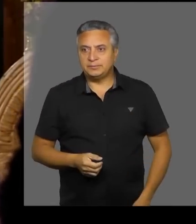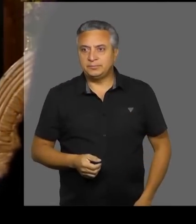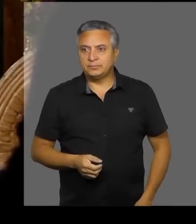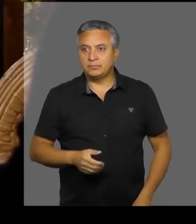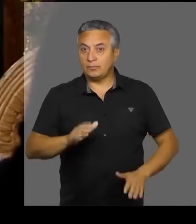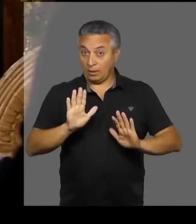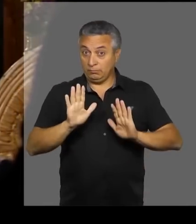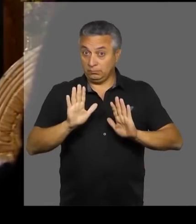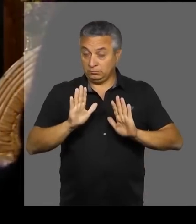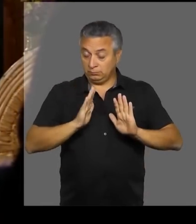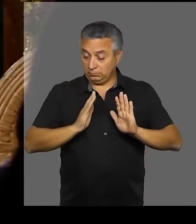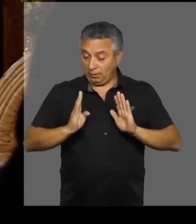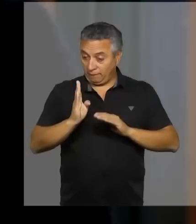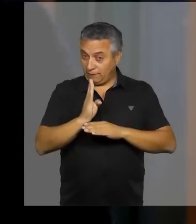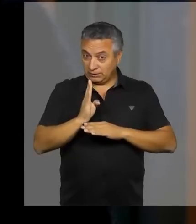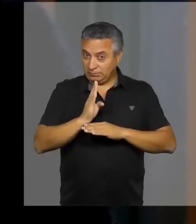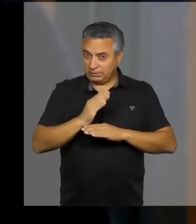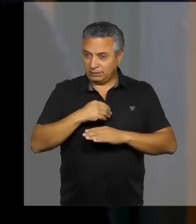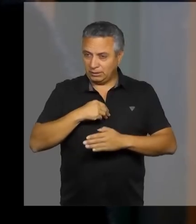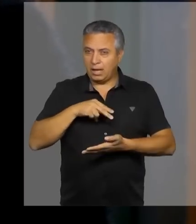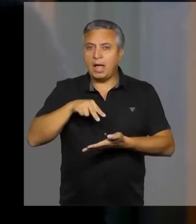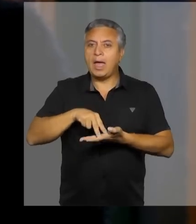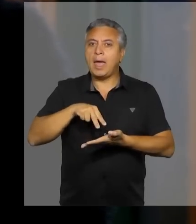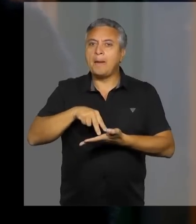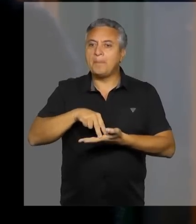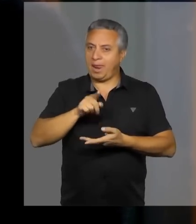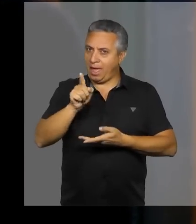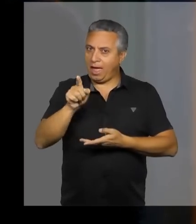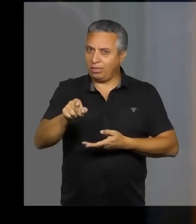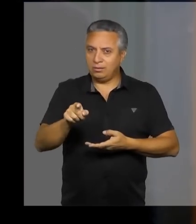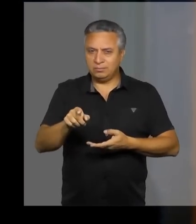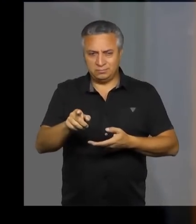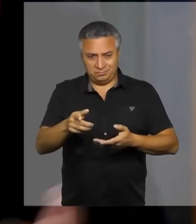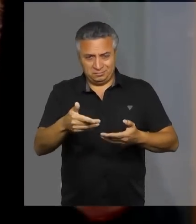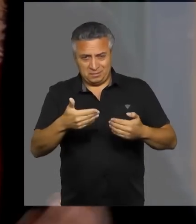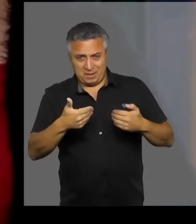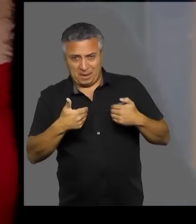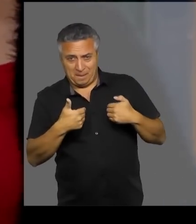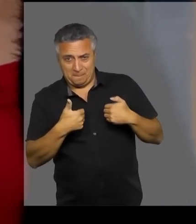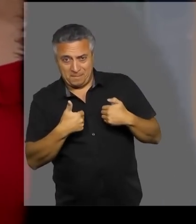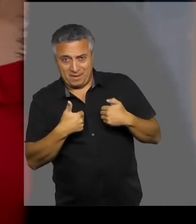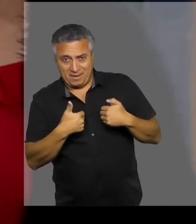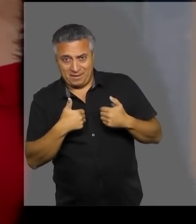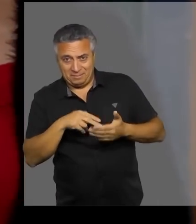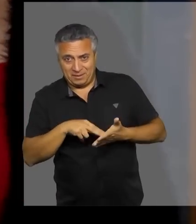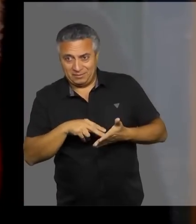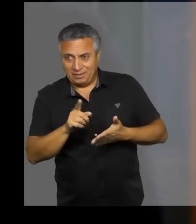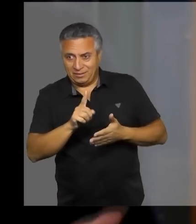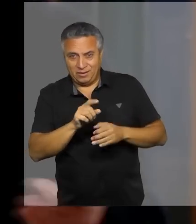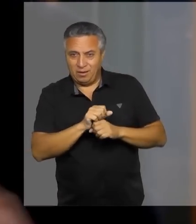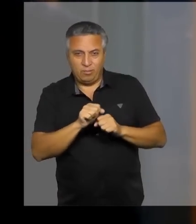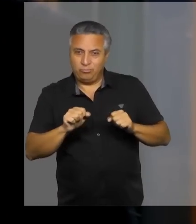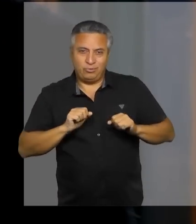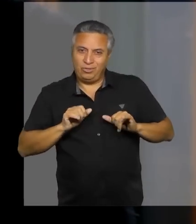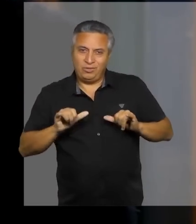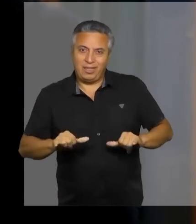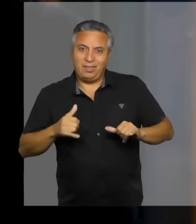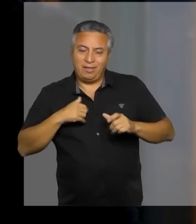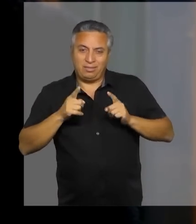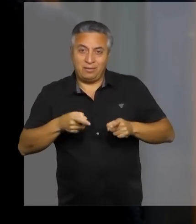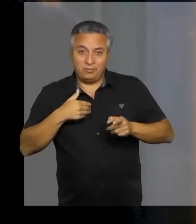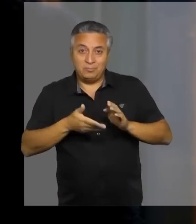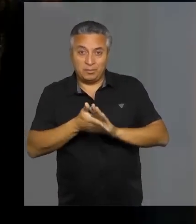Básicamente, ¿sí? Esperándola. ¿A mí? Pero no me puedo quedar. Tengo que irme a mi